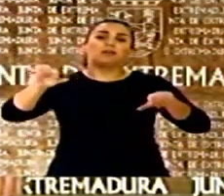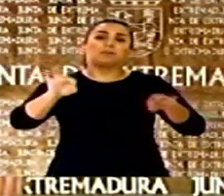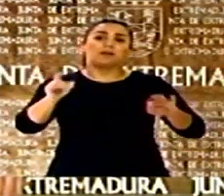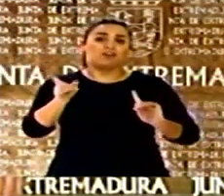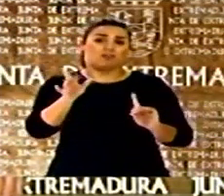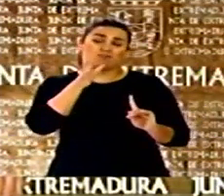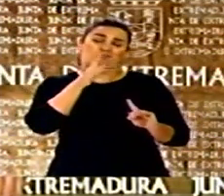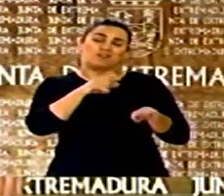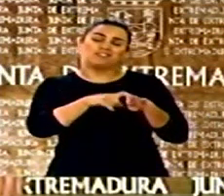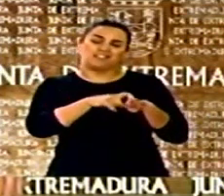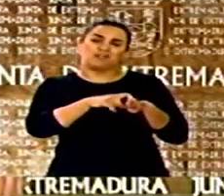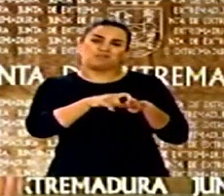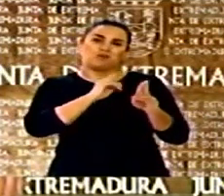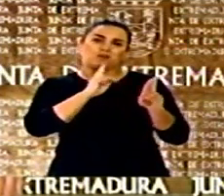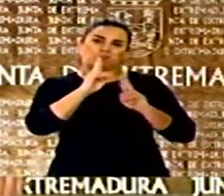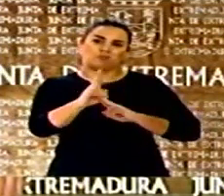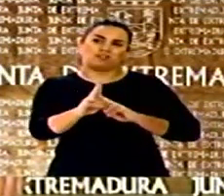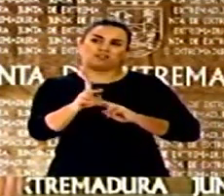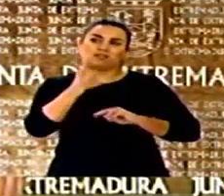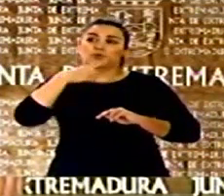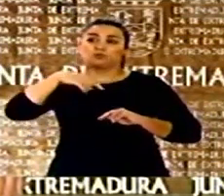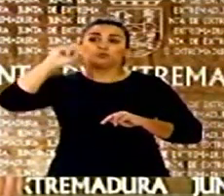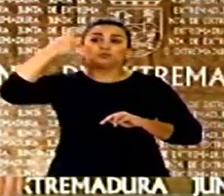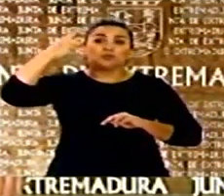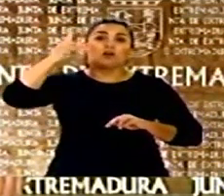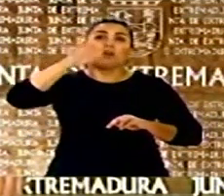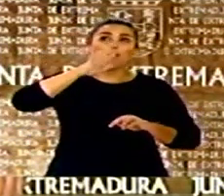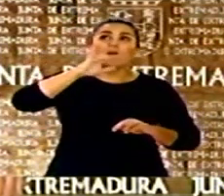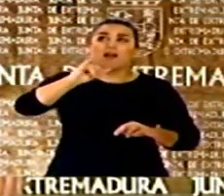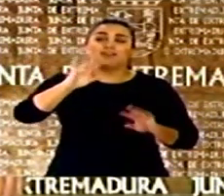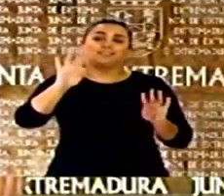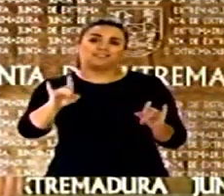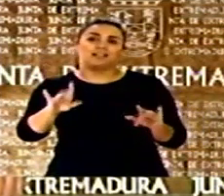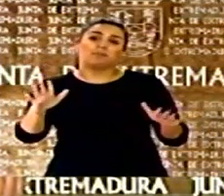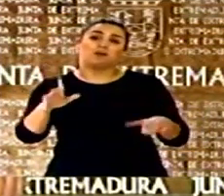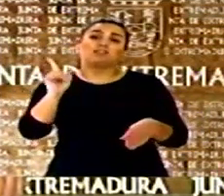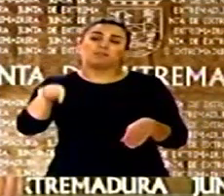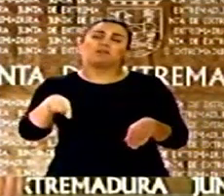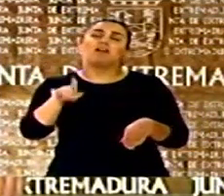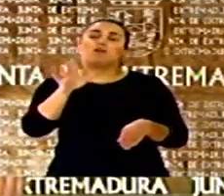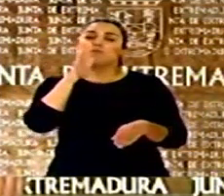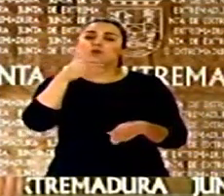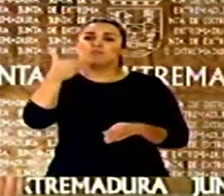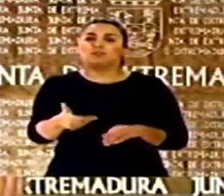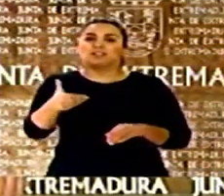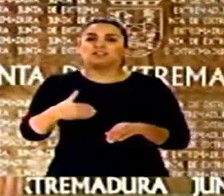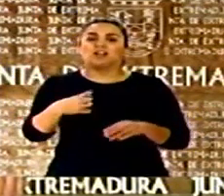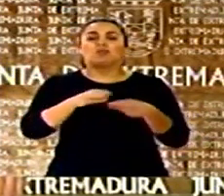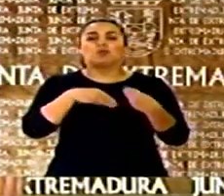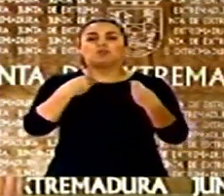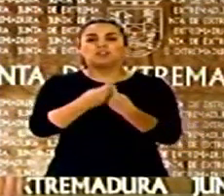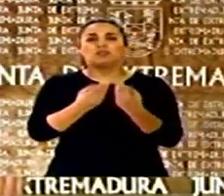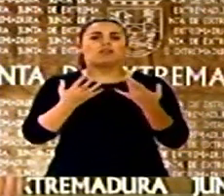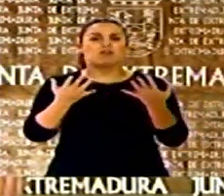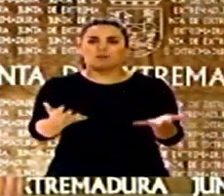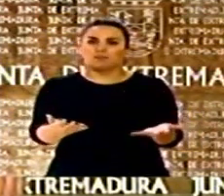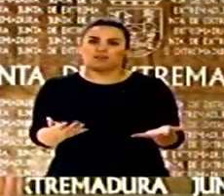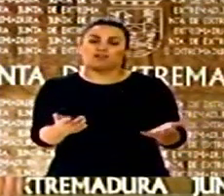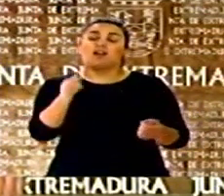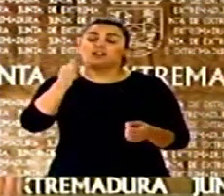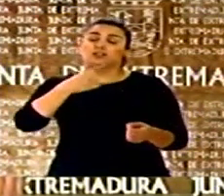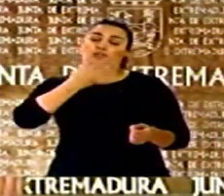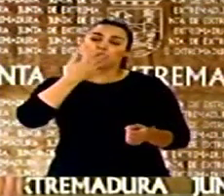que finalmente lo puede conseguir. Y eso es realmente pues algo que puede pasar desapercibido, está por encima de los números, pero a